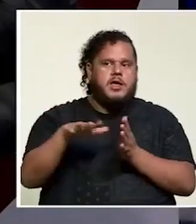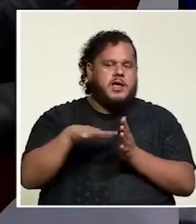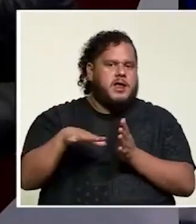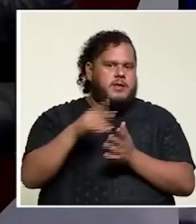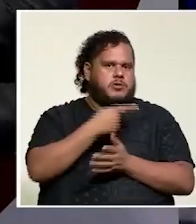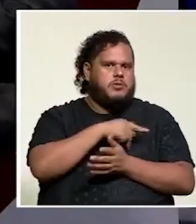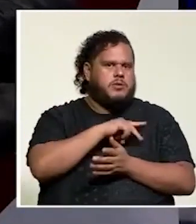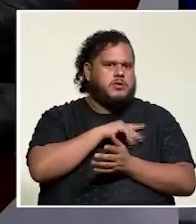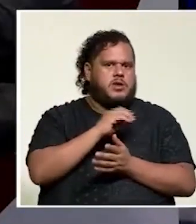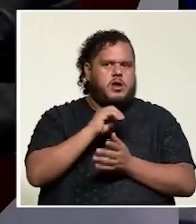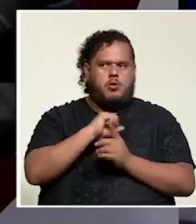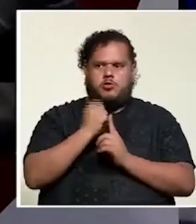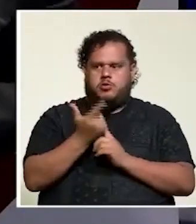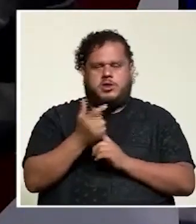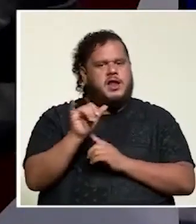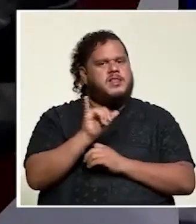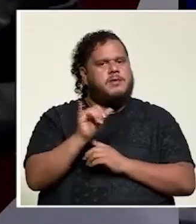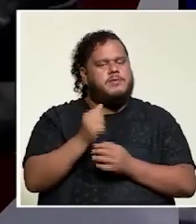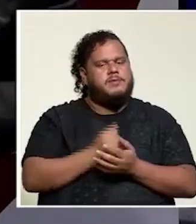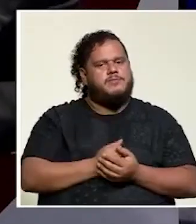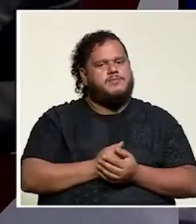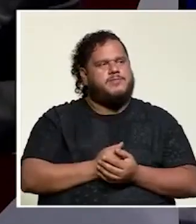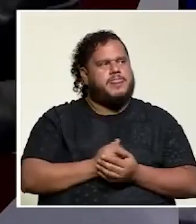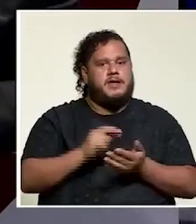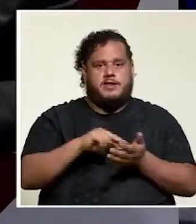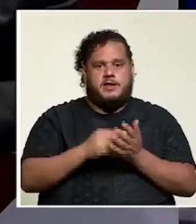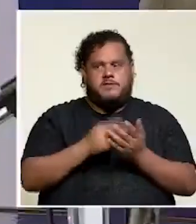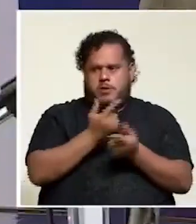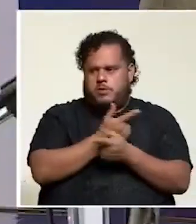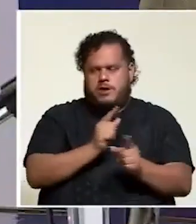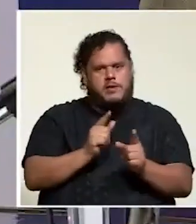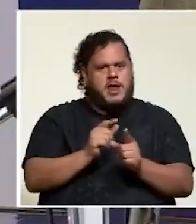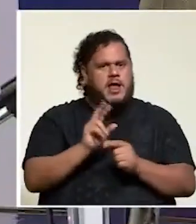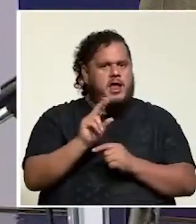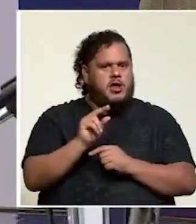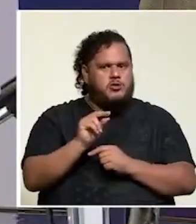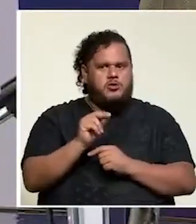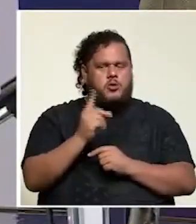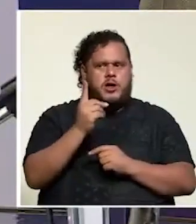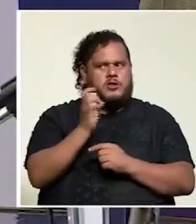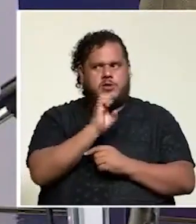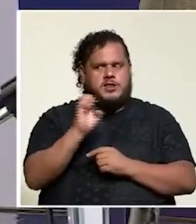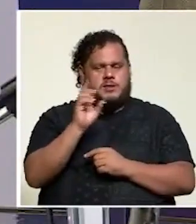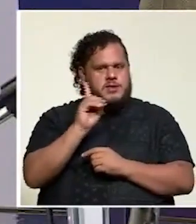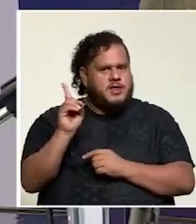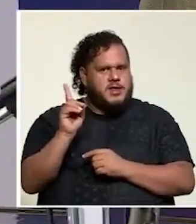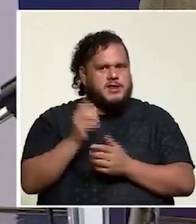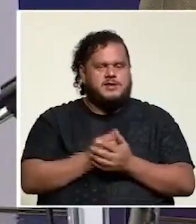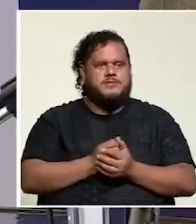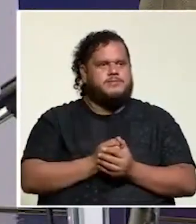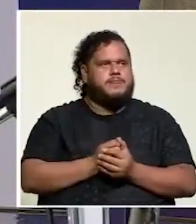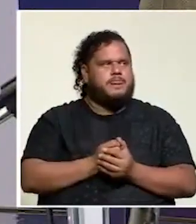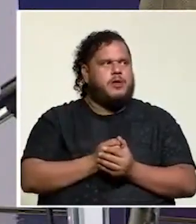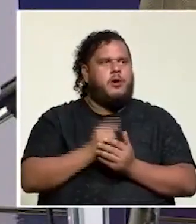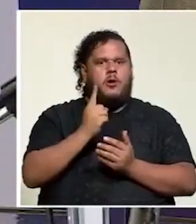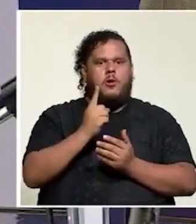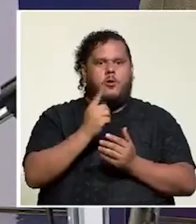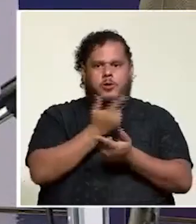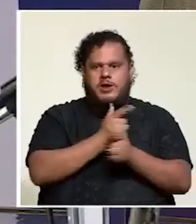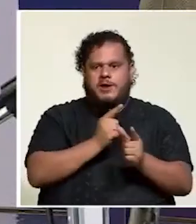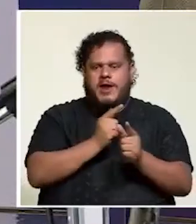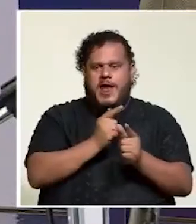ámbito personal o social también. Es decir, un liberal no es un extremista de derecha. ¿Y un liberal